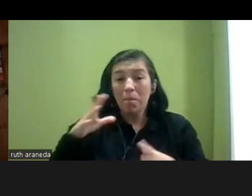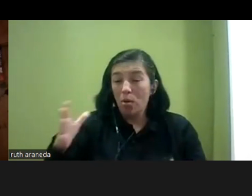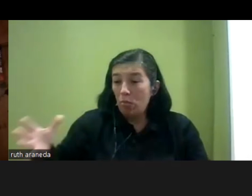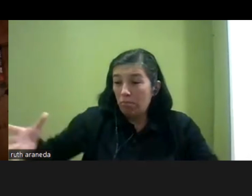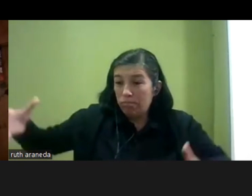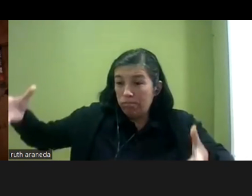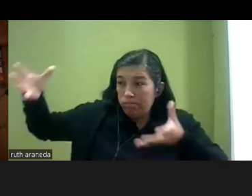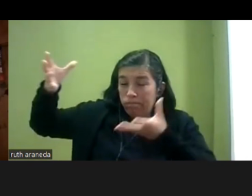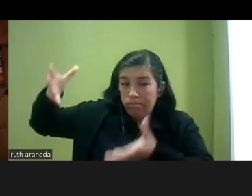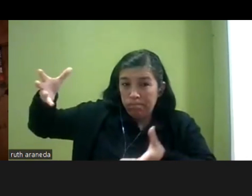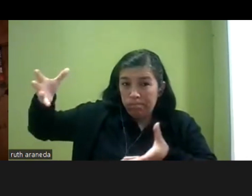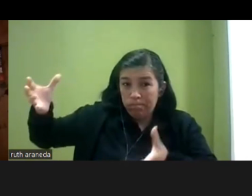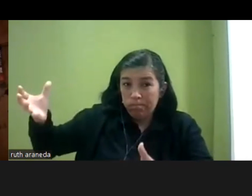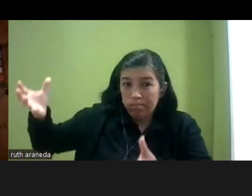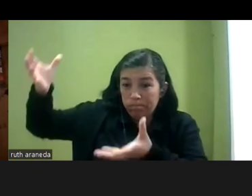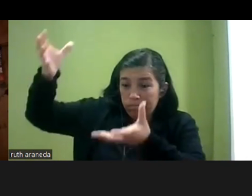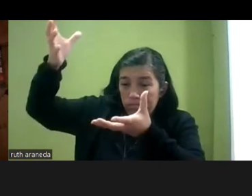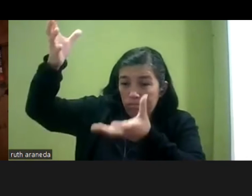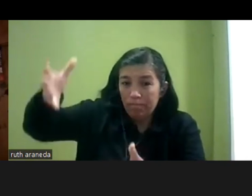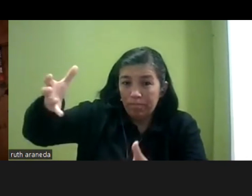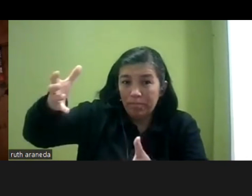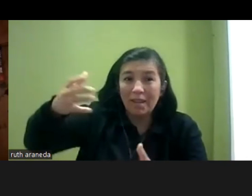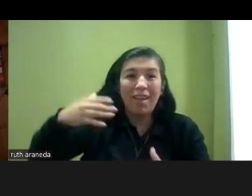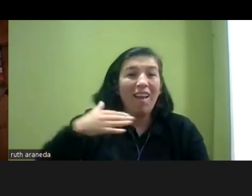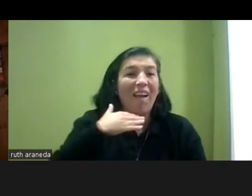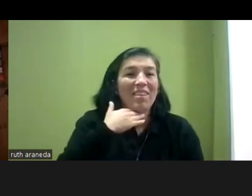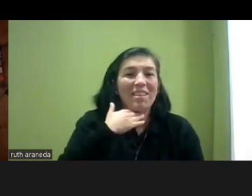como los que hemos visto, pero sin las cabezas,